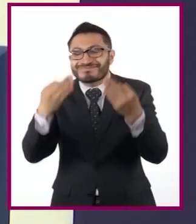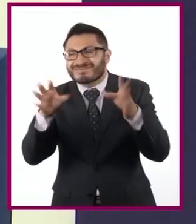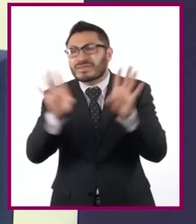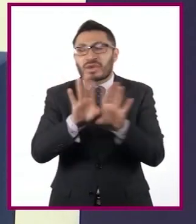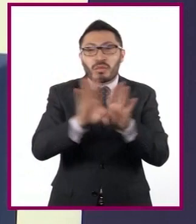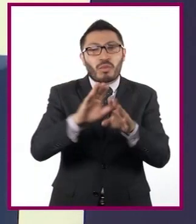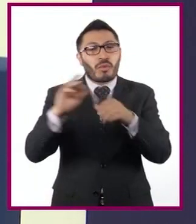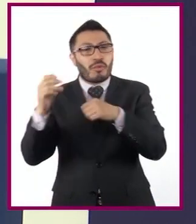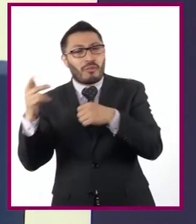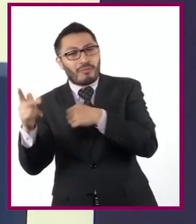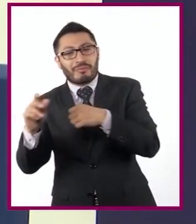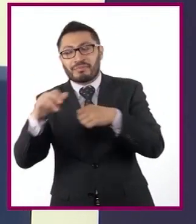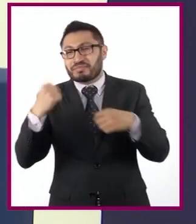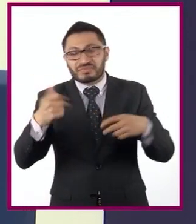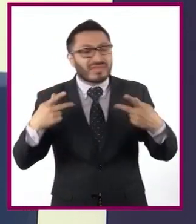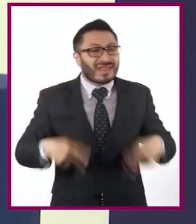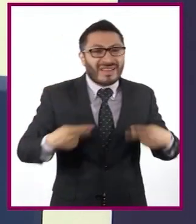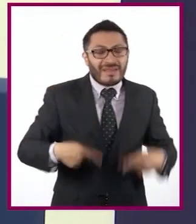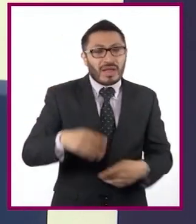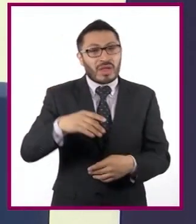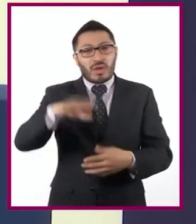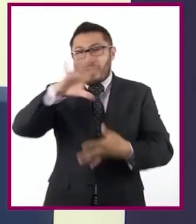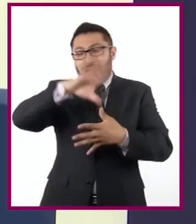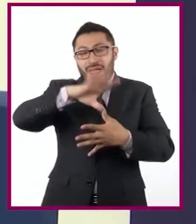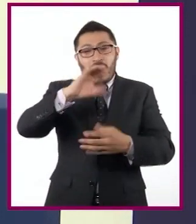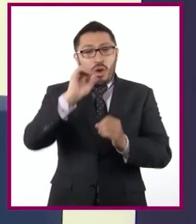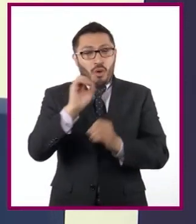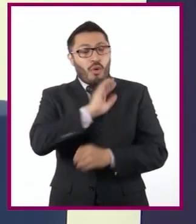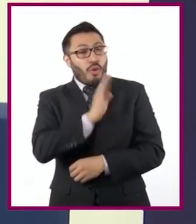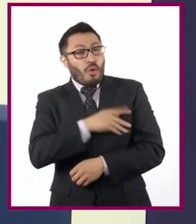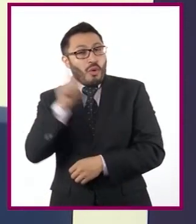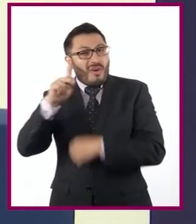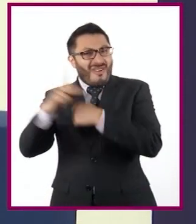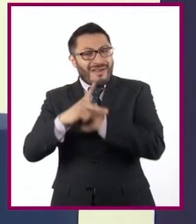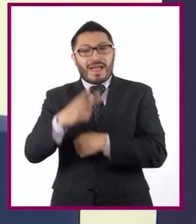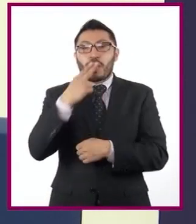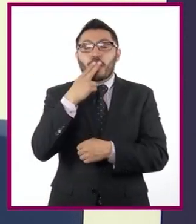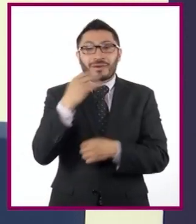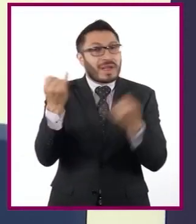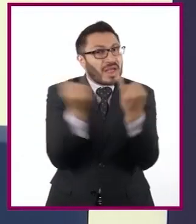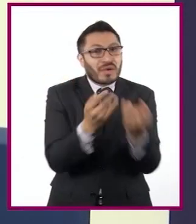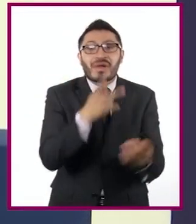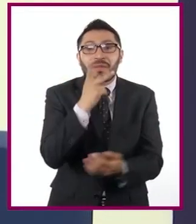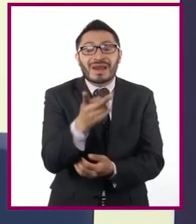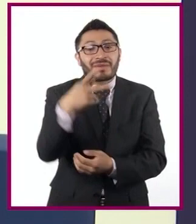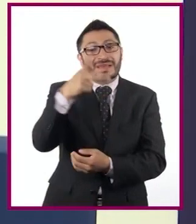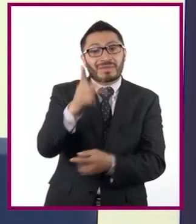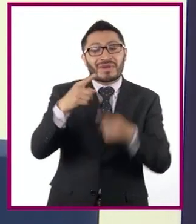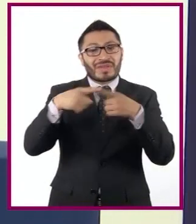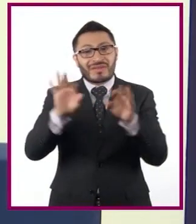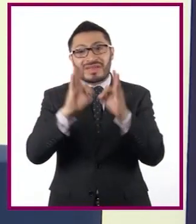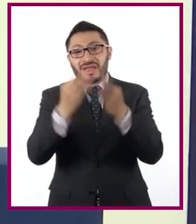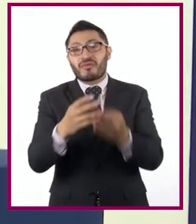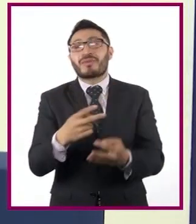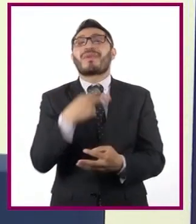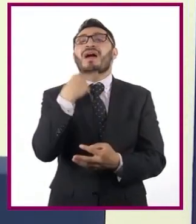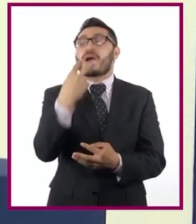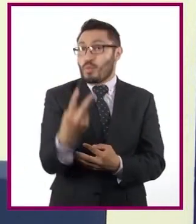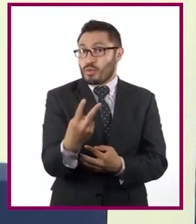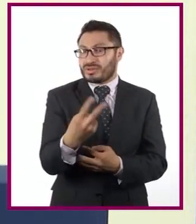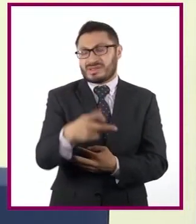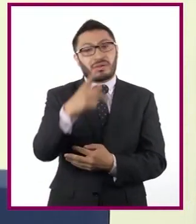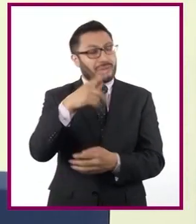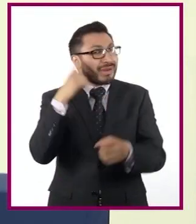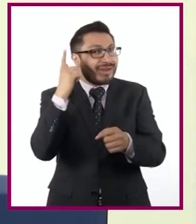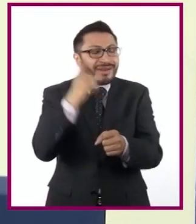España utilizan en general las mismas palabras que nosotros, pero que las pronuncian de forma distinta? ¿Se dan